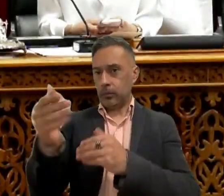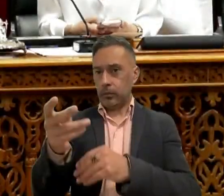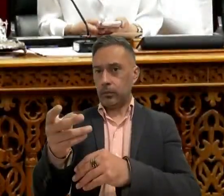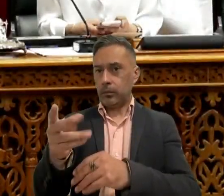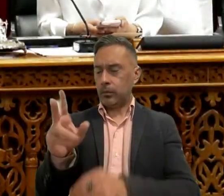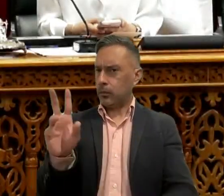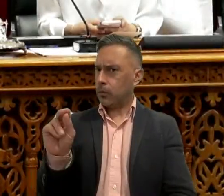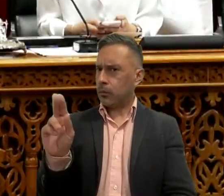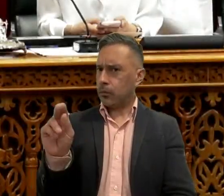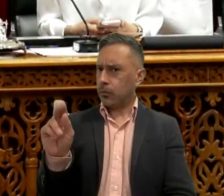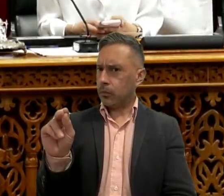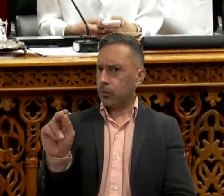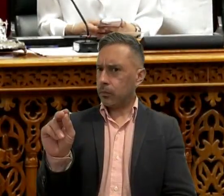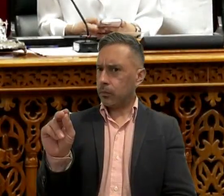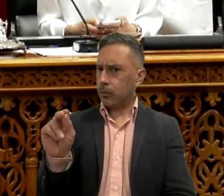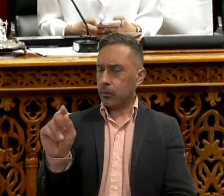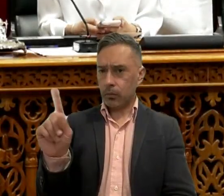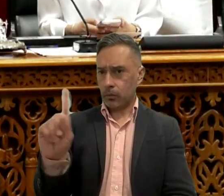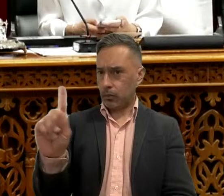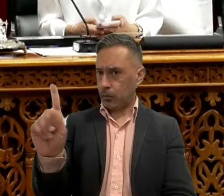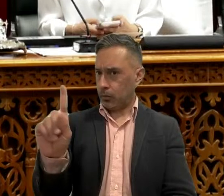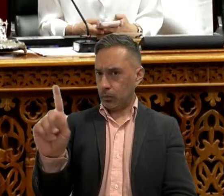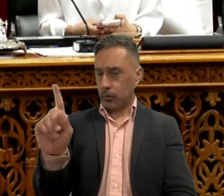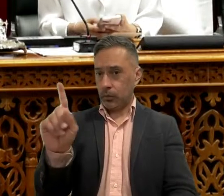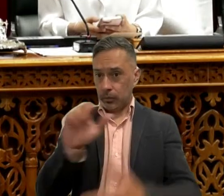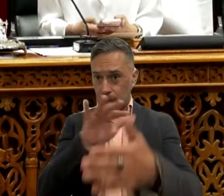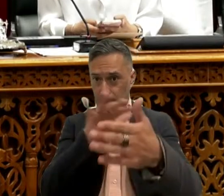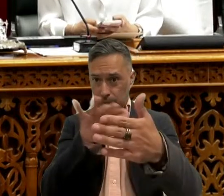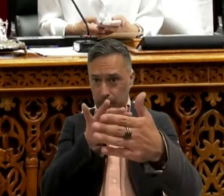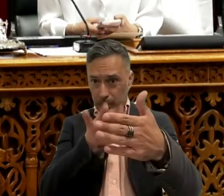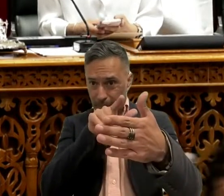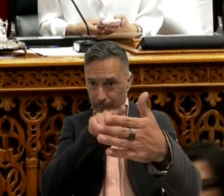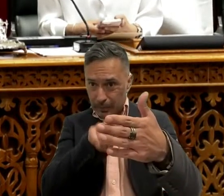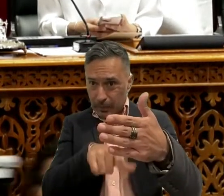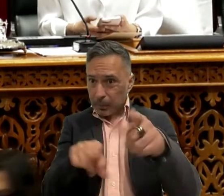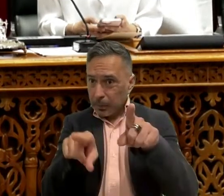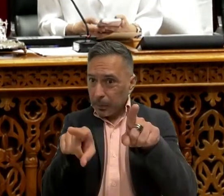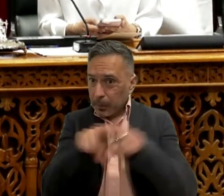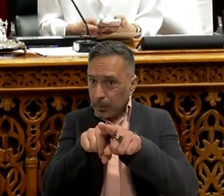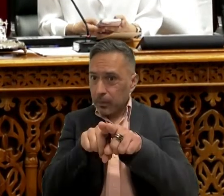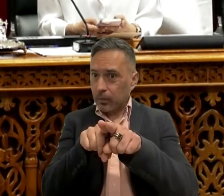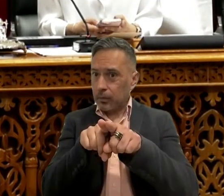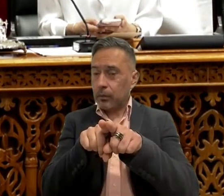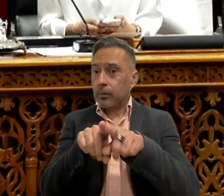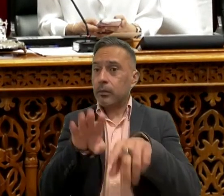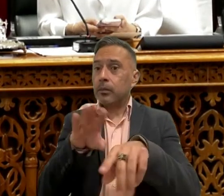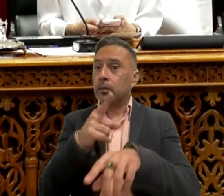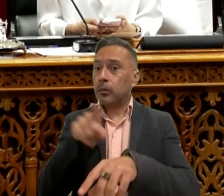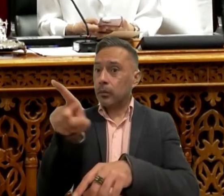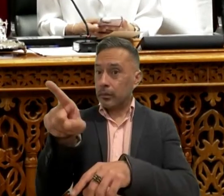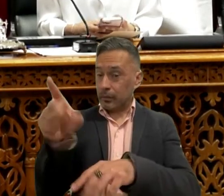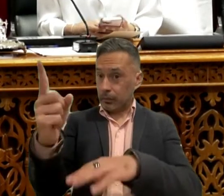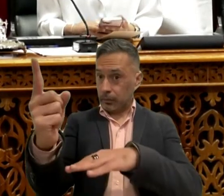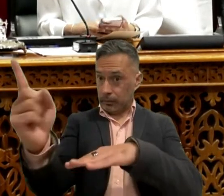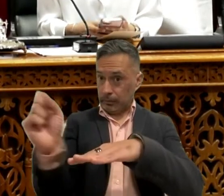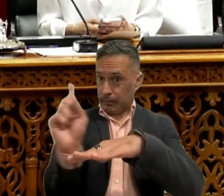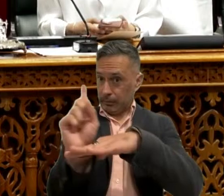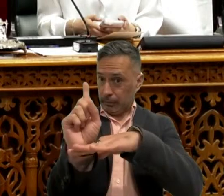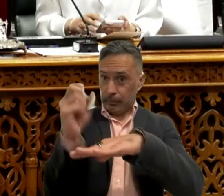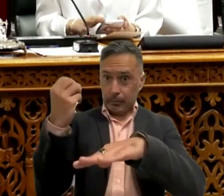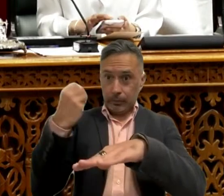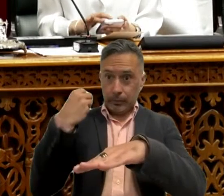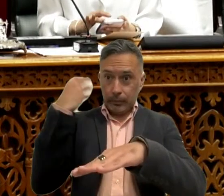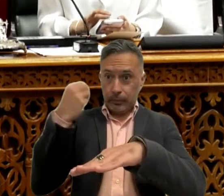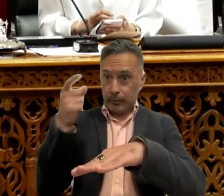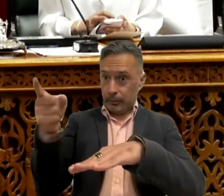No, hay que leer el dictamen como viene, porque damos un posicionamiento en la tribuna y el